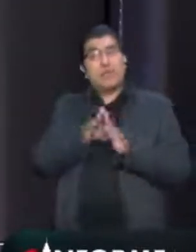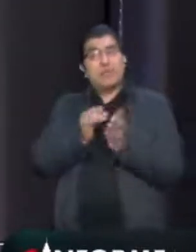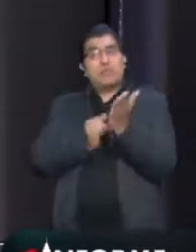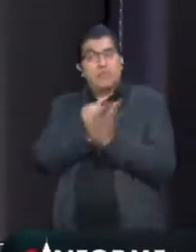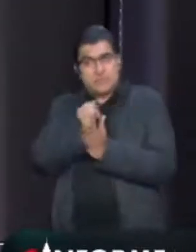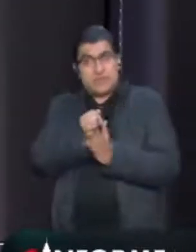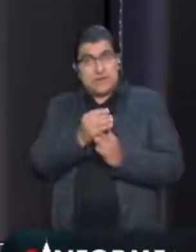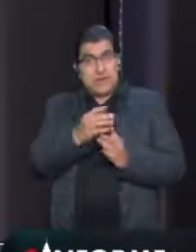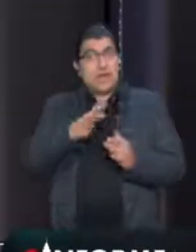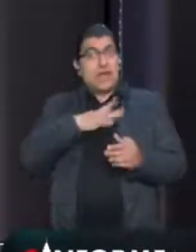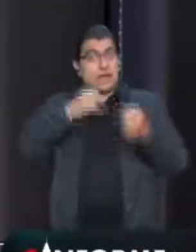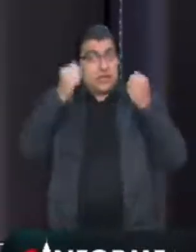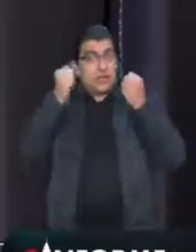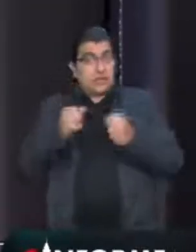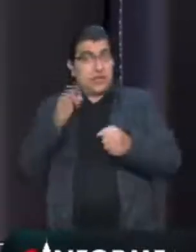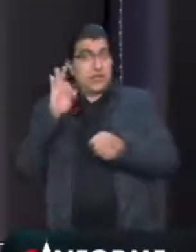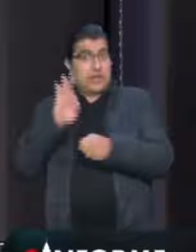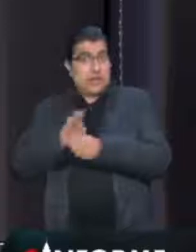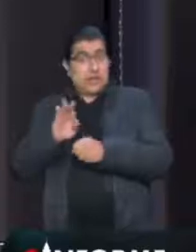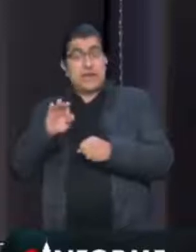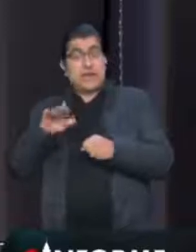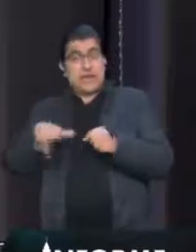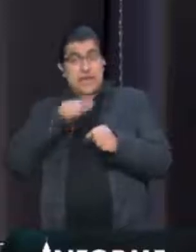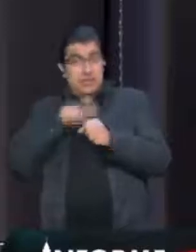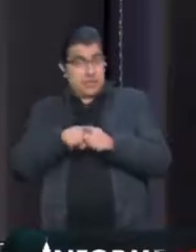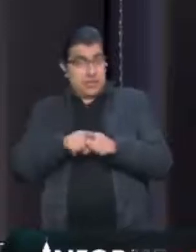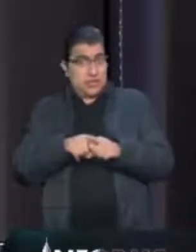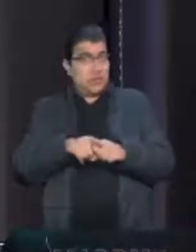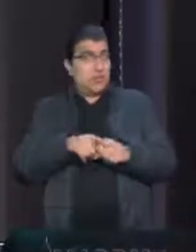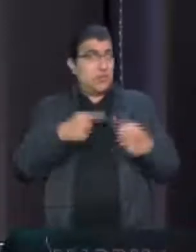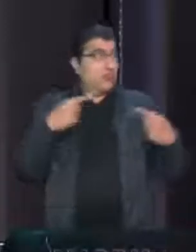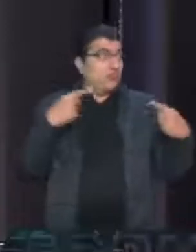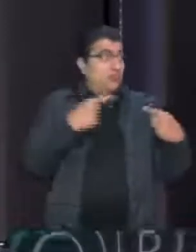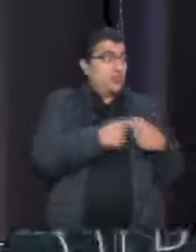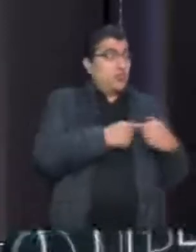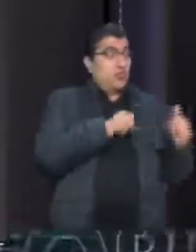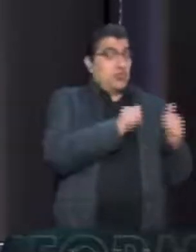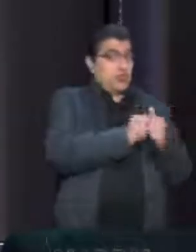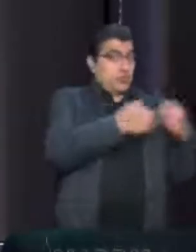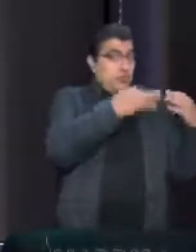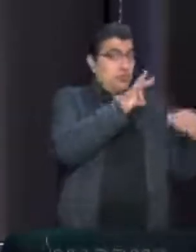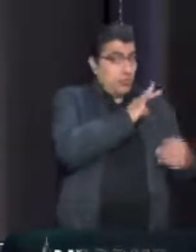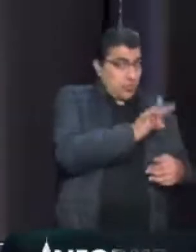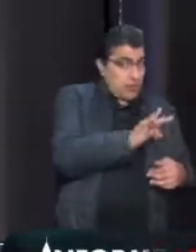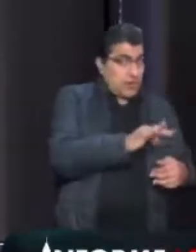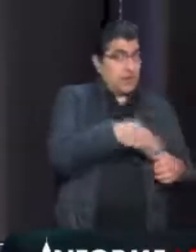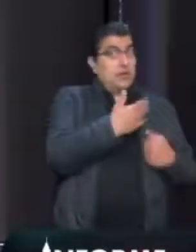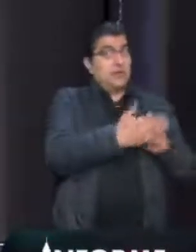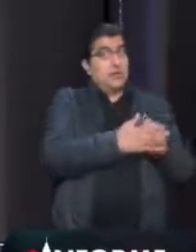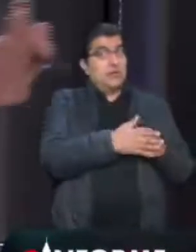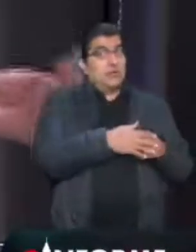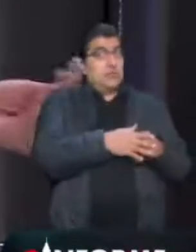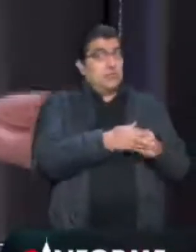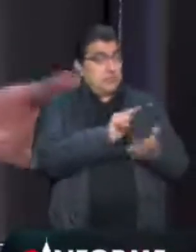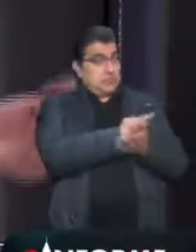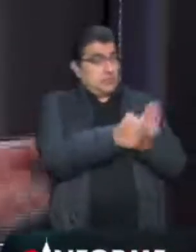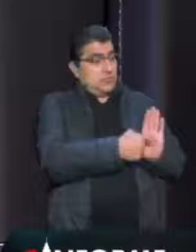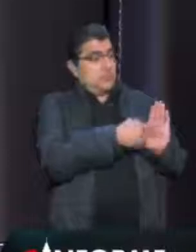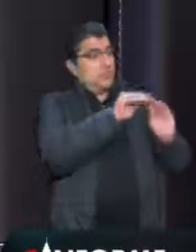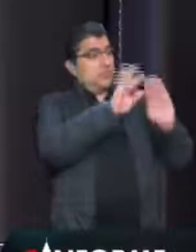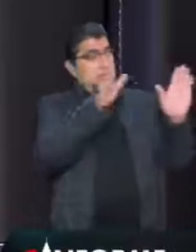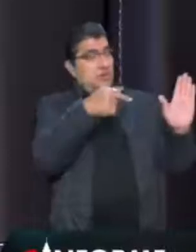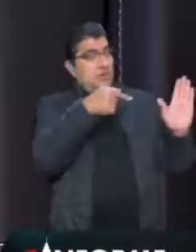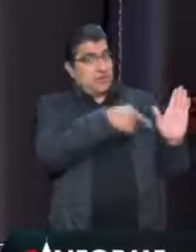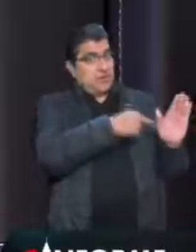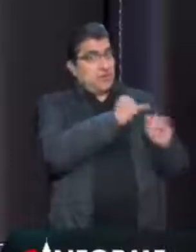determinar que es seguridad nacional entonces afectaba la posibilidad de que no se transparentara la información